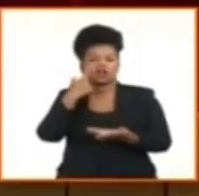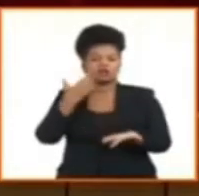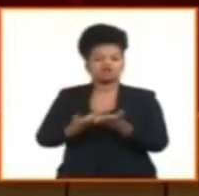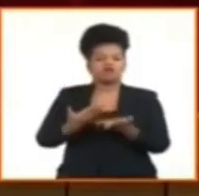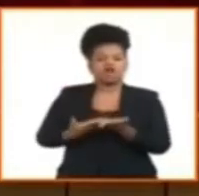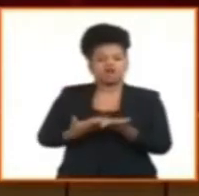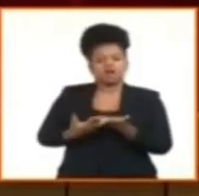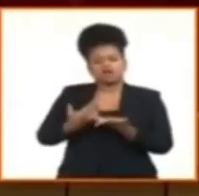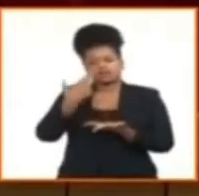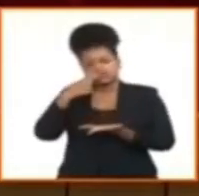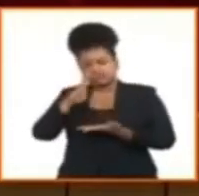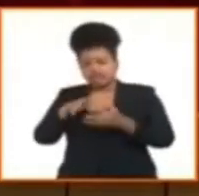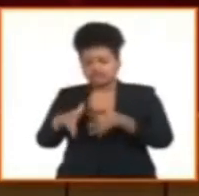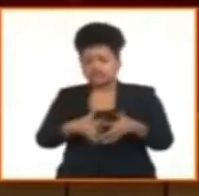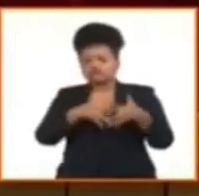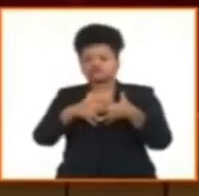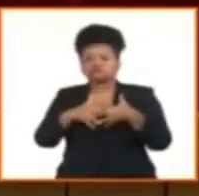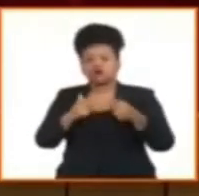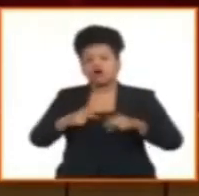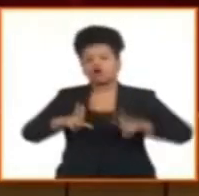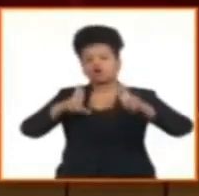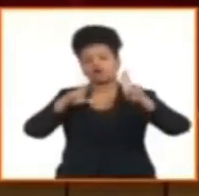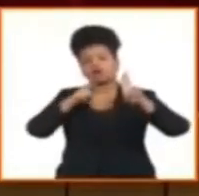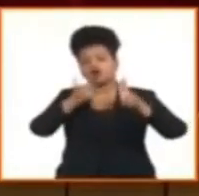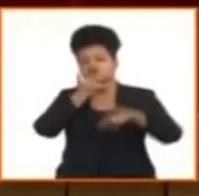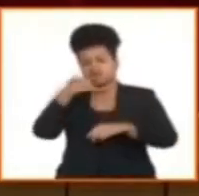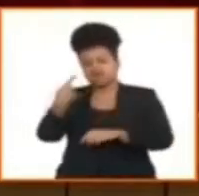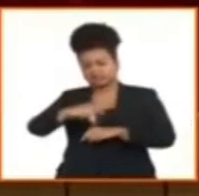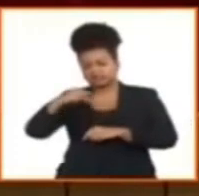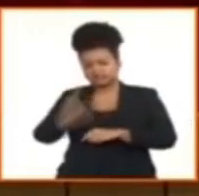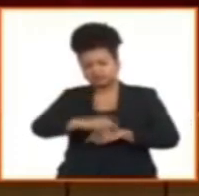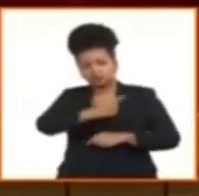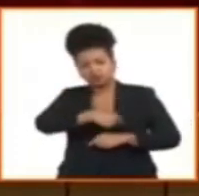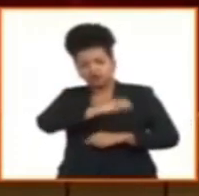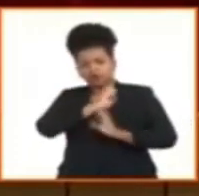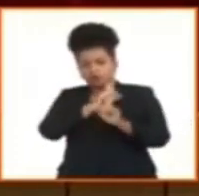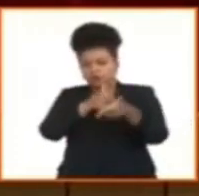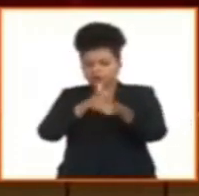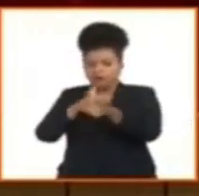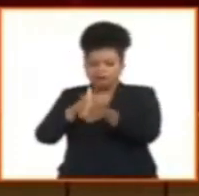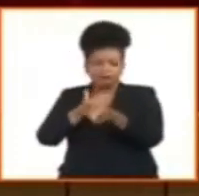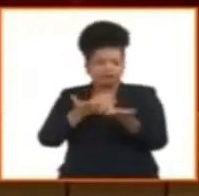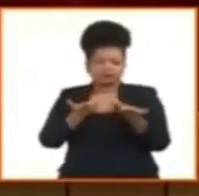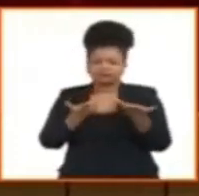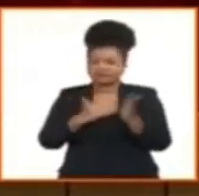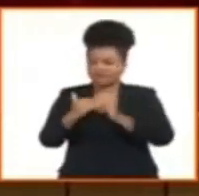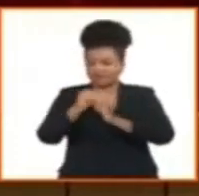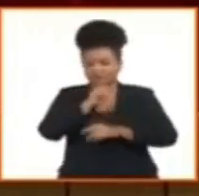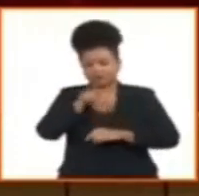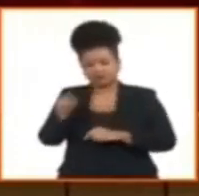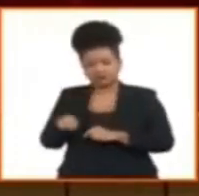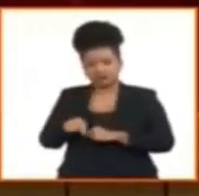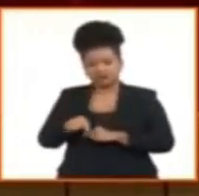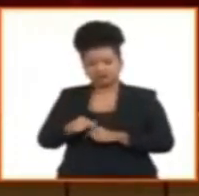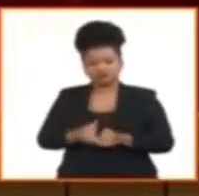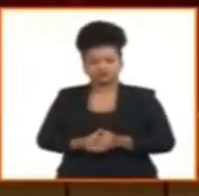por Washington que convirtió la tortura en método y el asesinato en práctica, mientras las mafias del juego y la prostitución